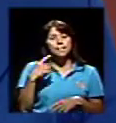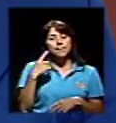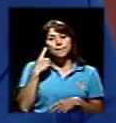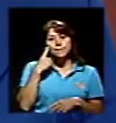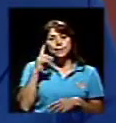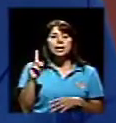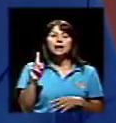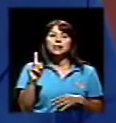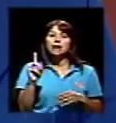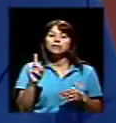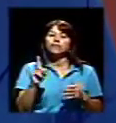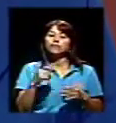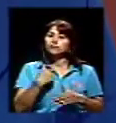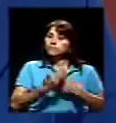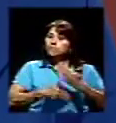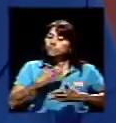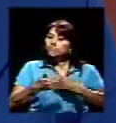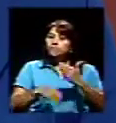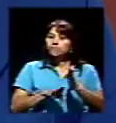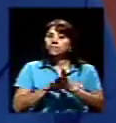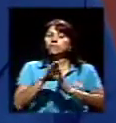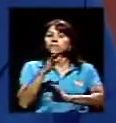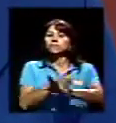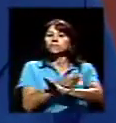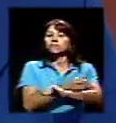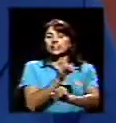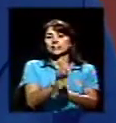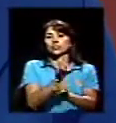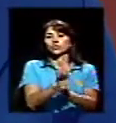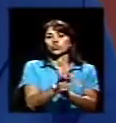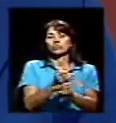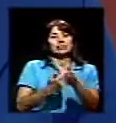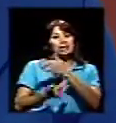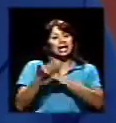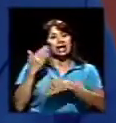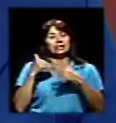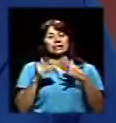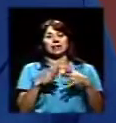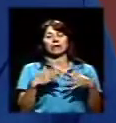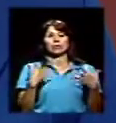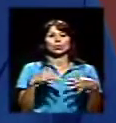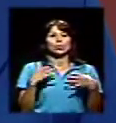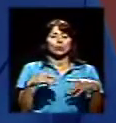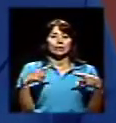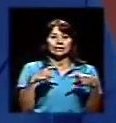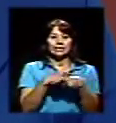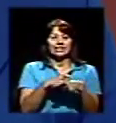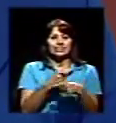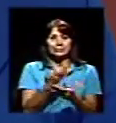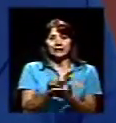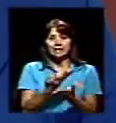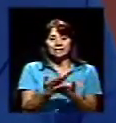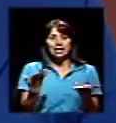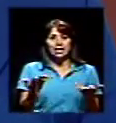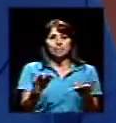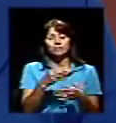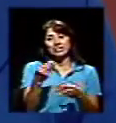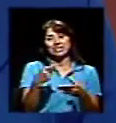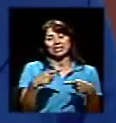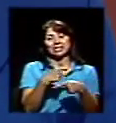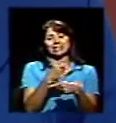para poder sacar adelante a la institución, que estaba sumida en una crisis financiera y de gestión. Uh-huh. De manera